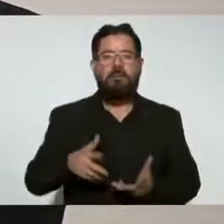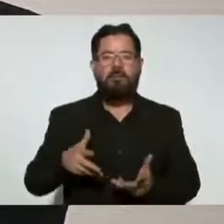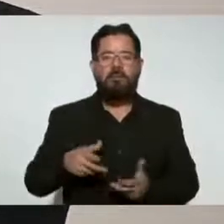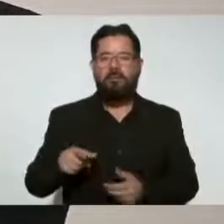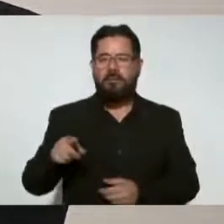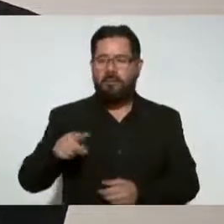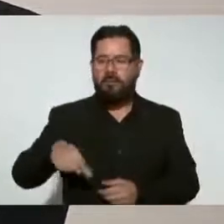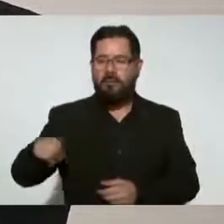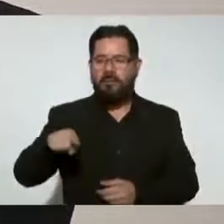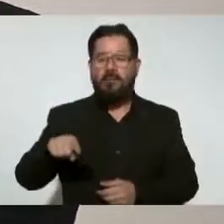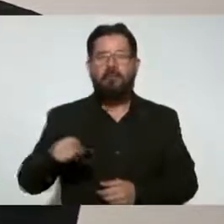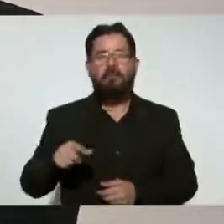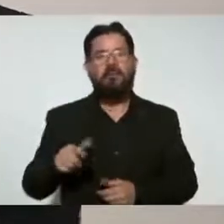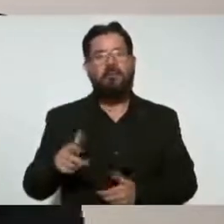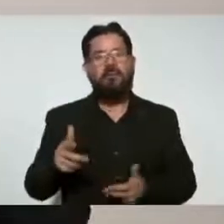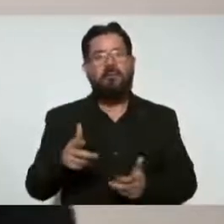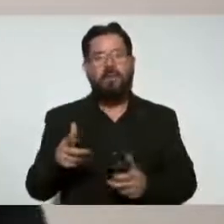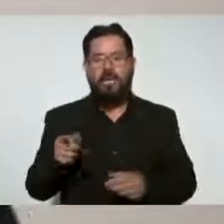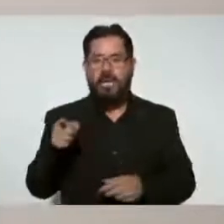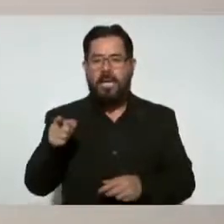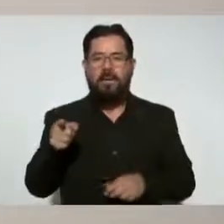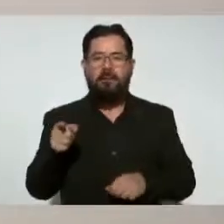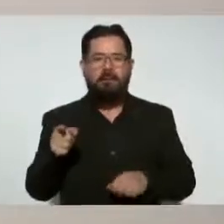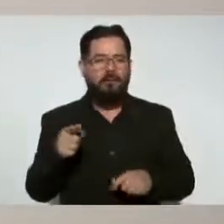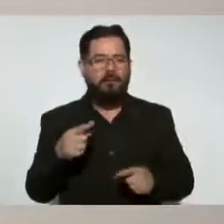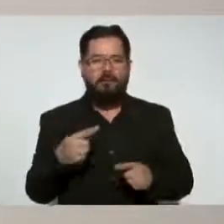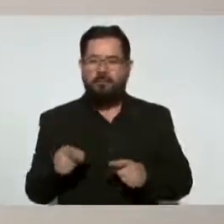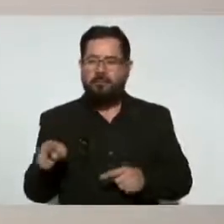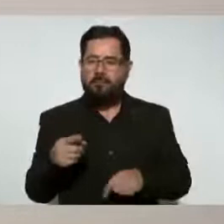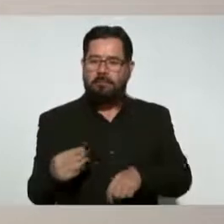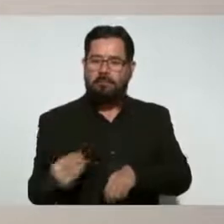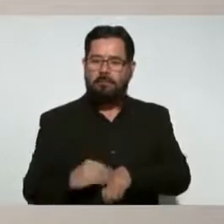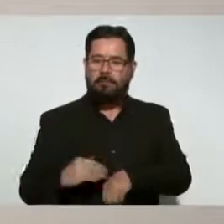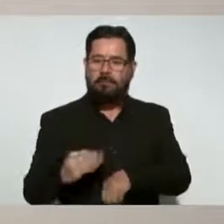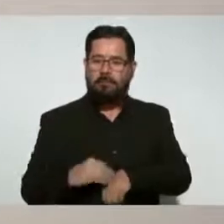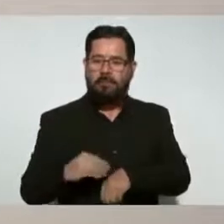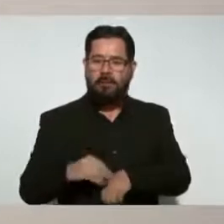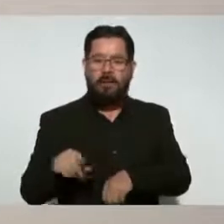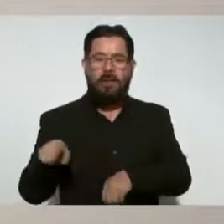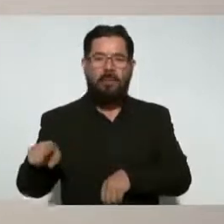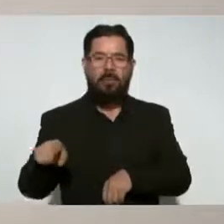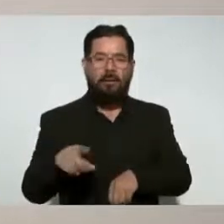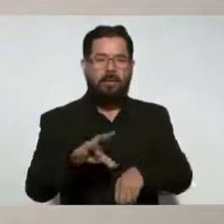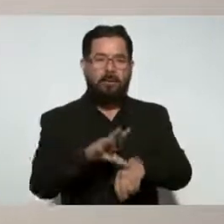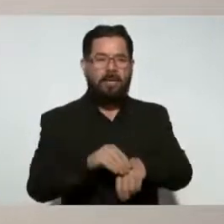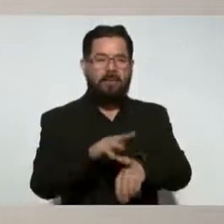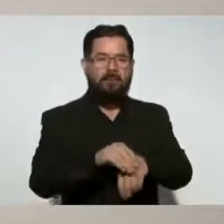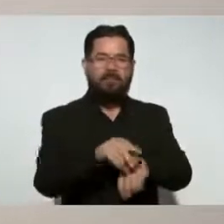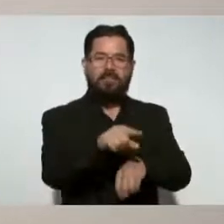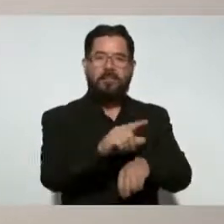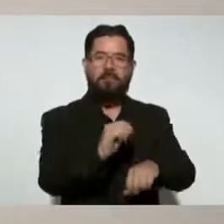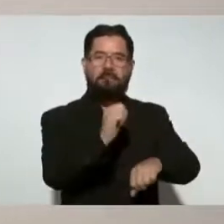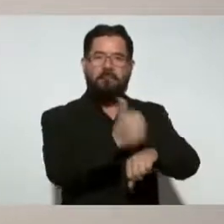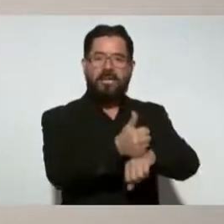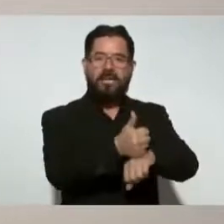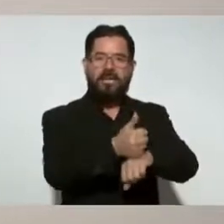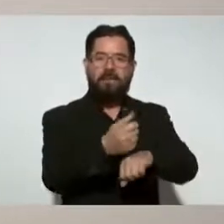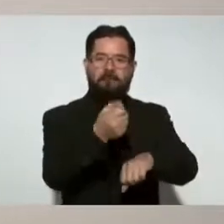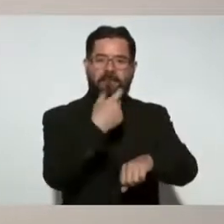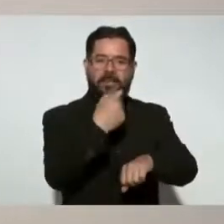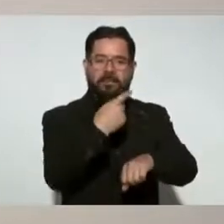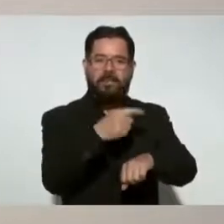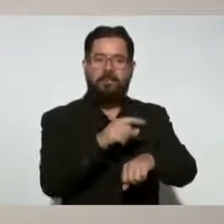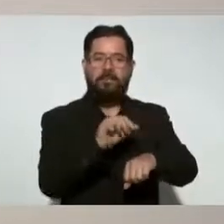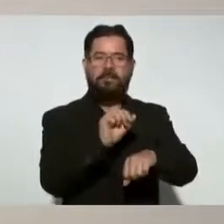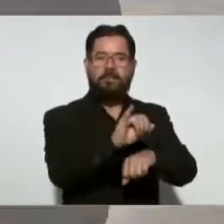que imponían a los funcionarios, a los que autorizaban qué medicamento